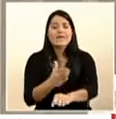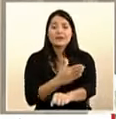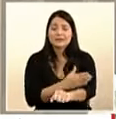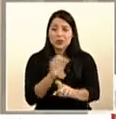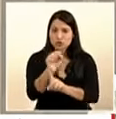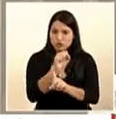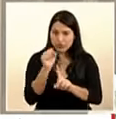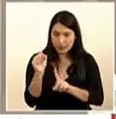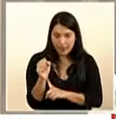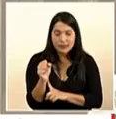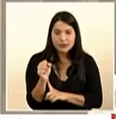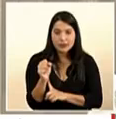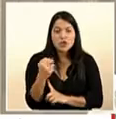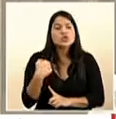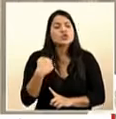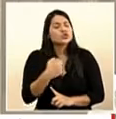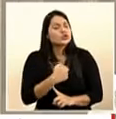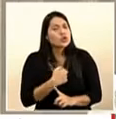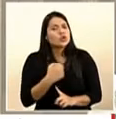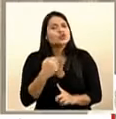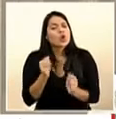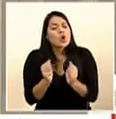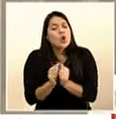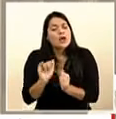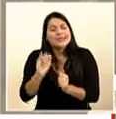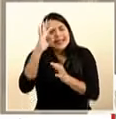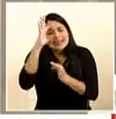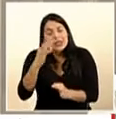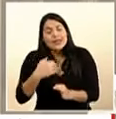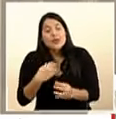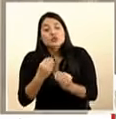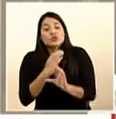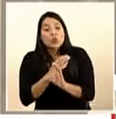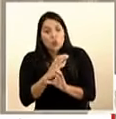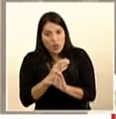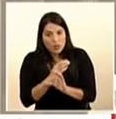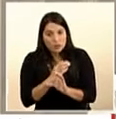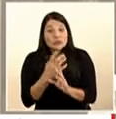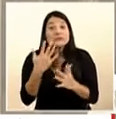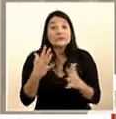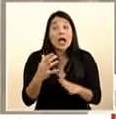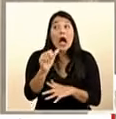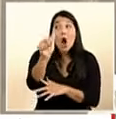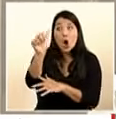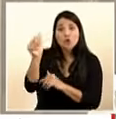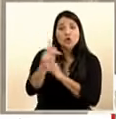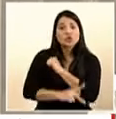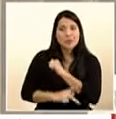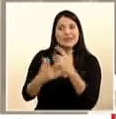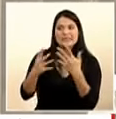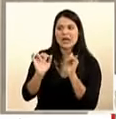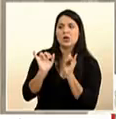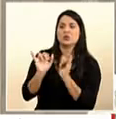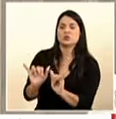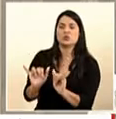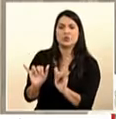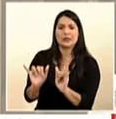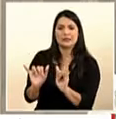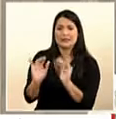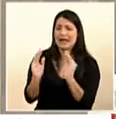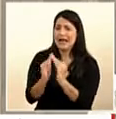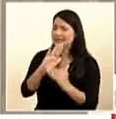cautelosos en esto y yo creo que aquí es importante indicar porque otros países se han aplicado lo que han llamado las 40 eras generalizadas y pues obviamente